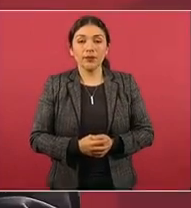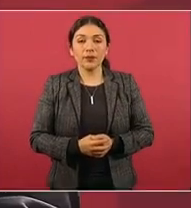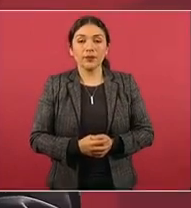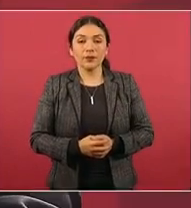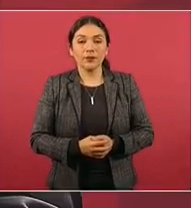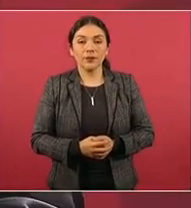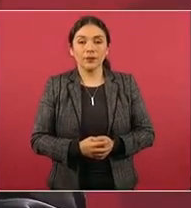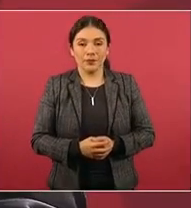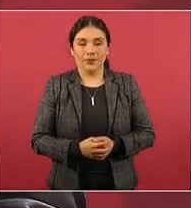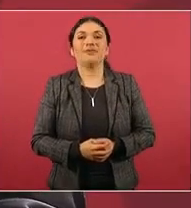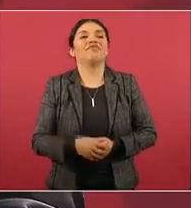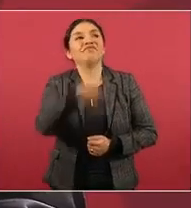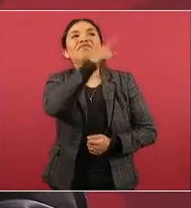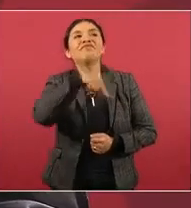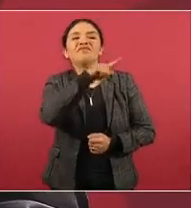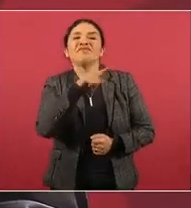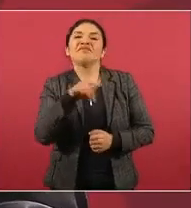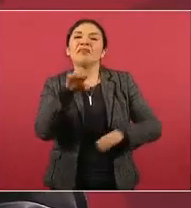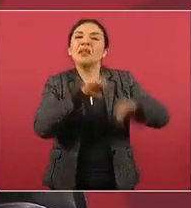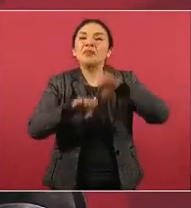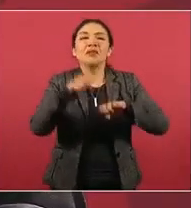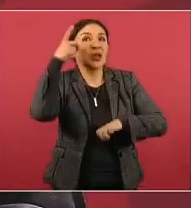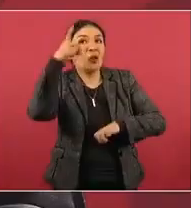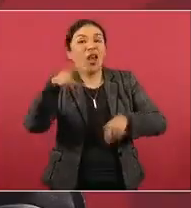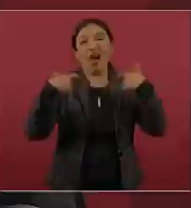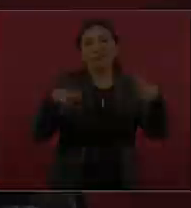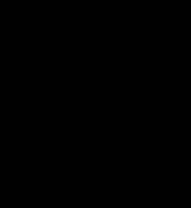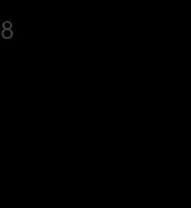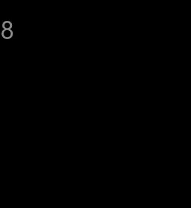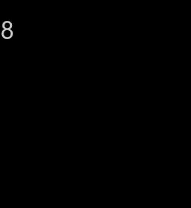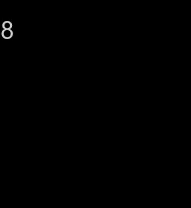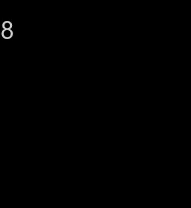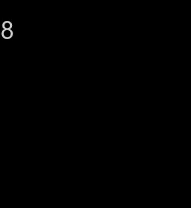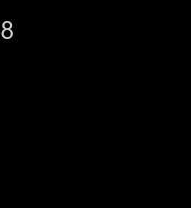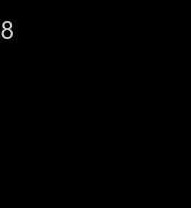aunque a los conservadores los enoja mucho.